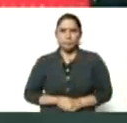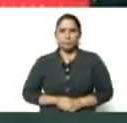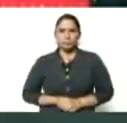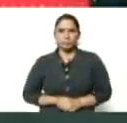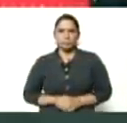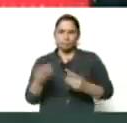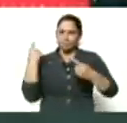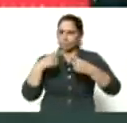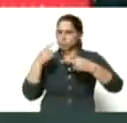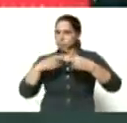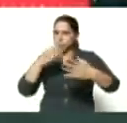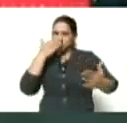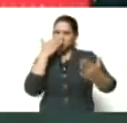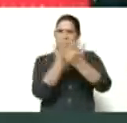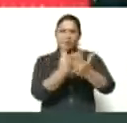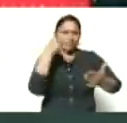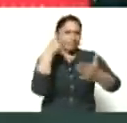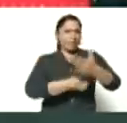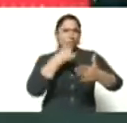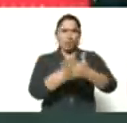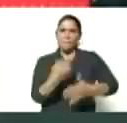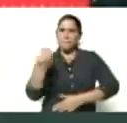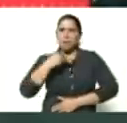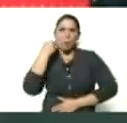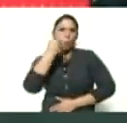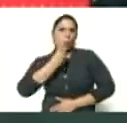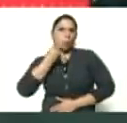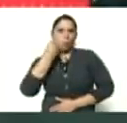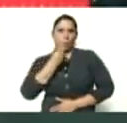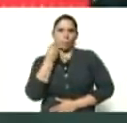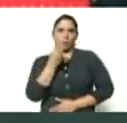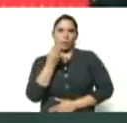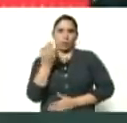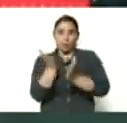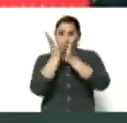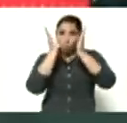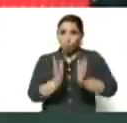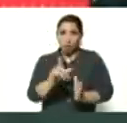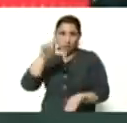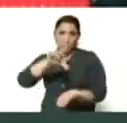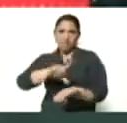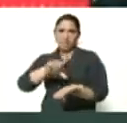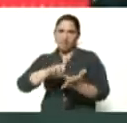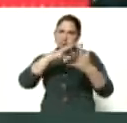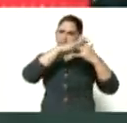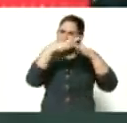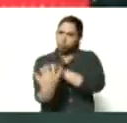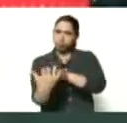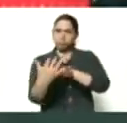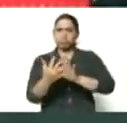Desde distintos frentes de batalla, los más jovencitos, desde la escuela, desde el liceo, desde el barrio,